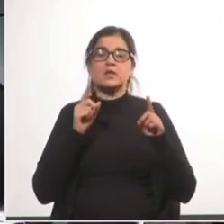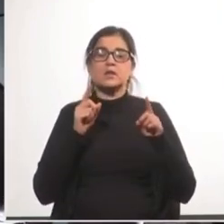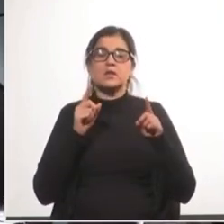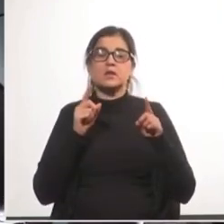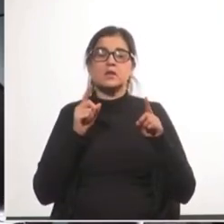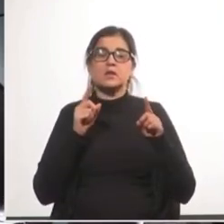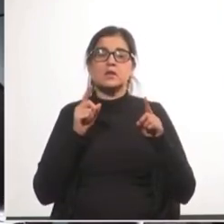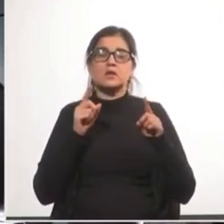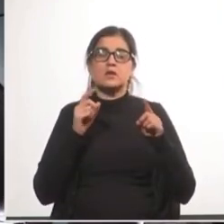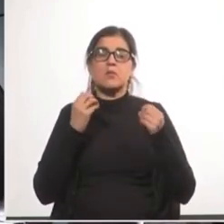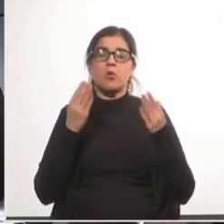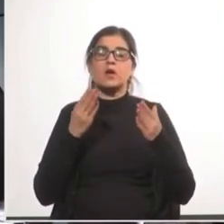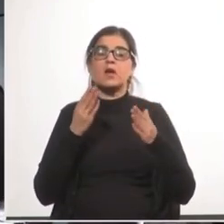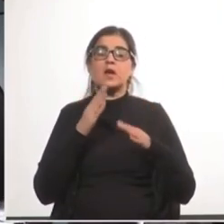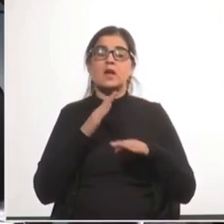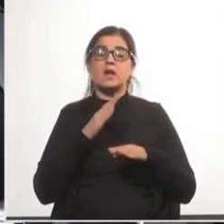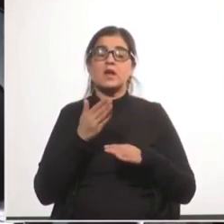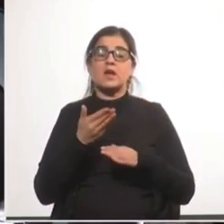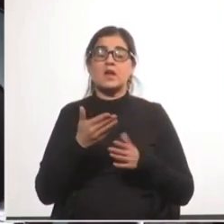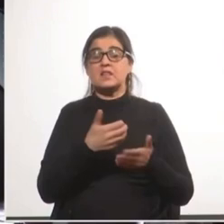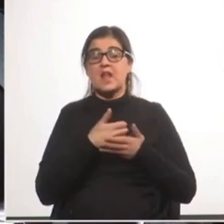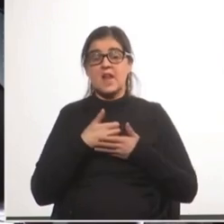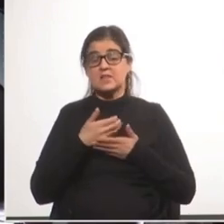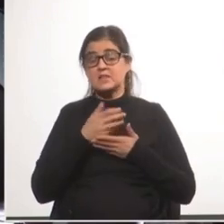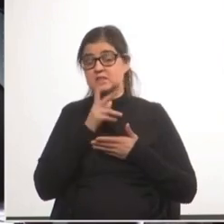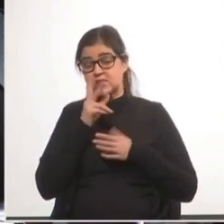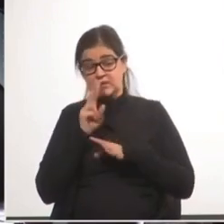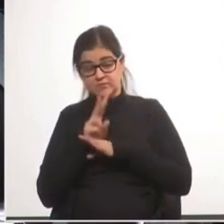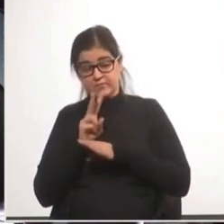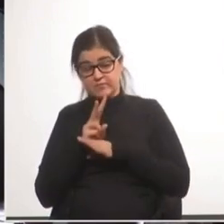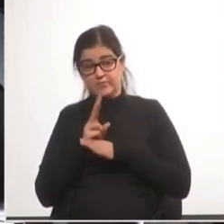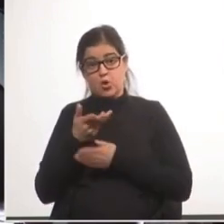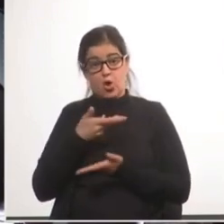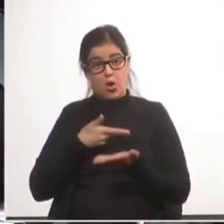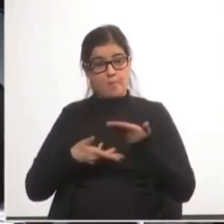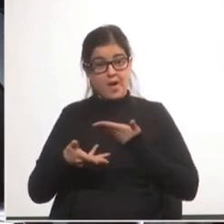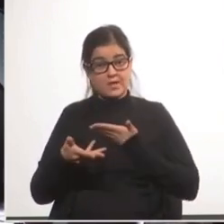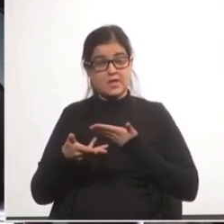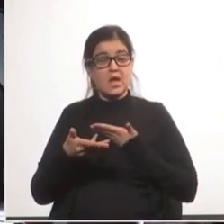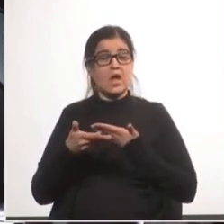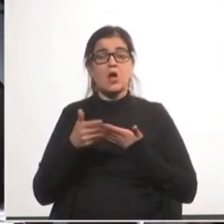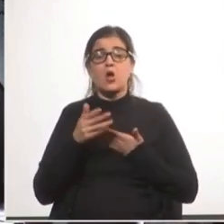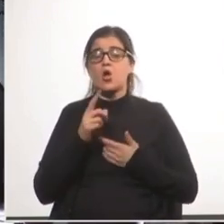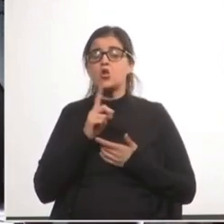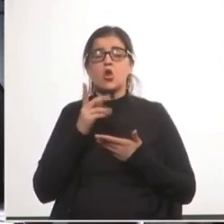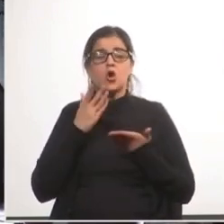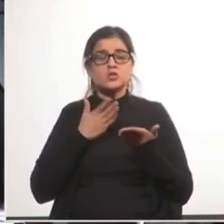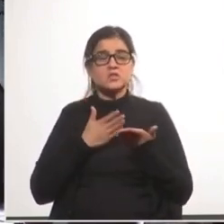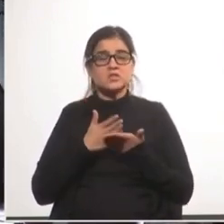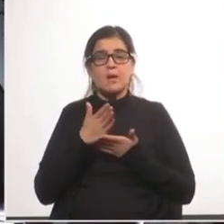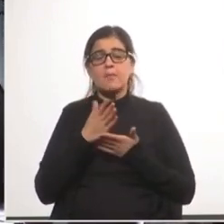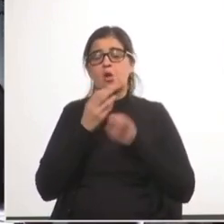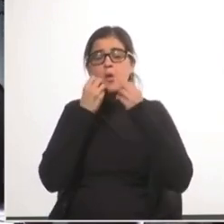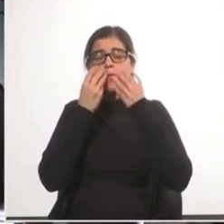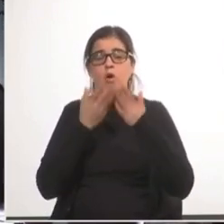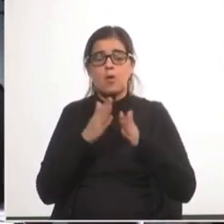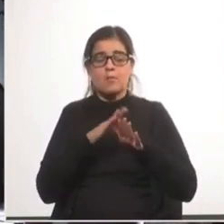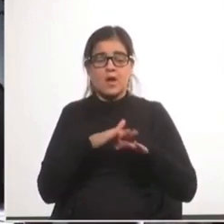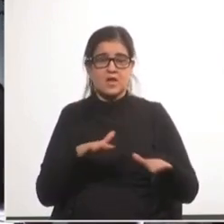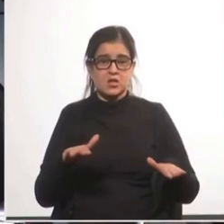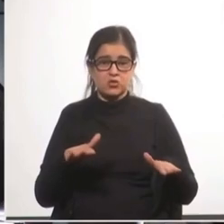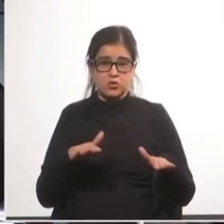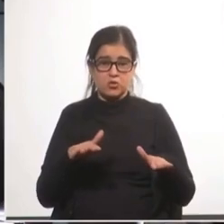porque la tenencia compartida, digámoslo claramente, no siempre es lo mejor para el